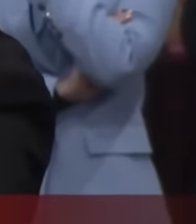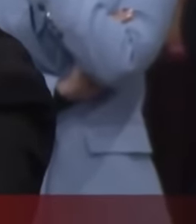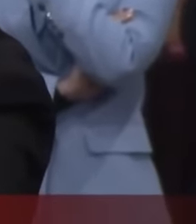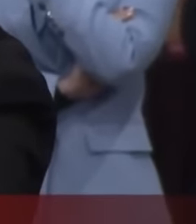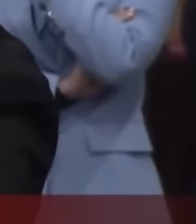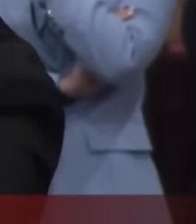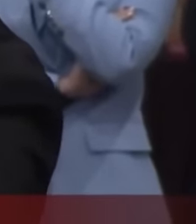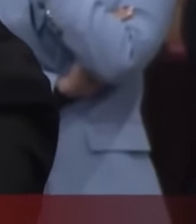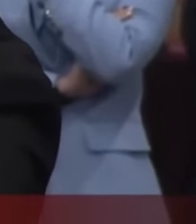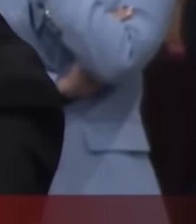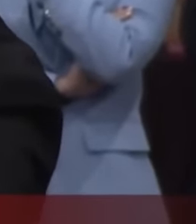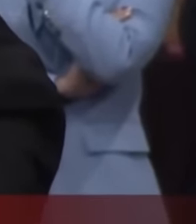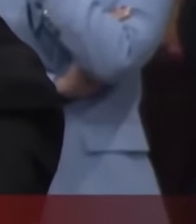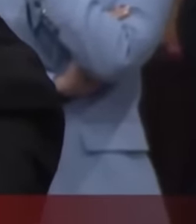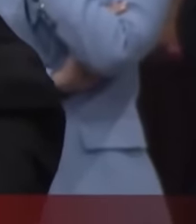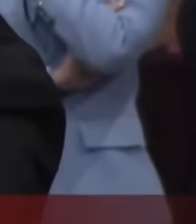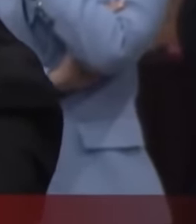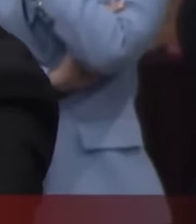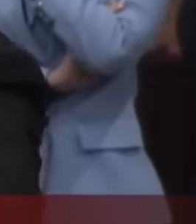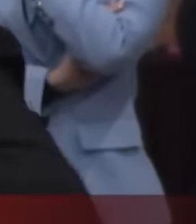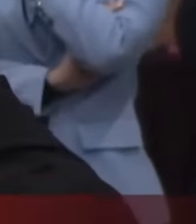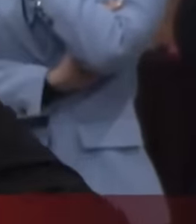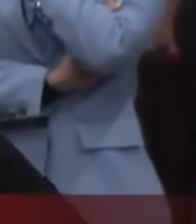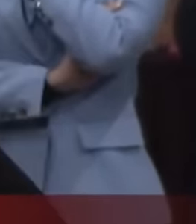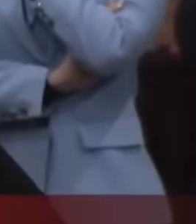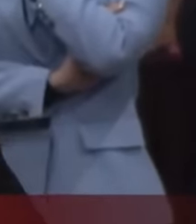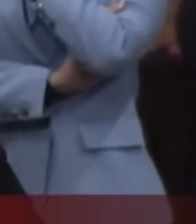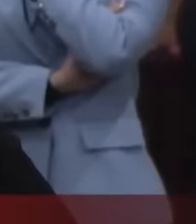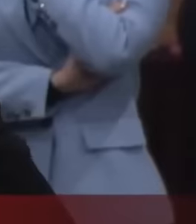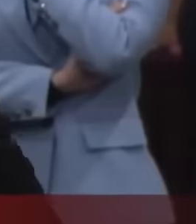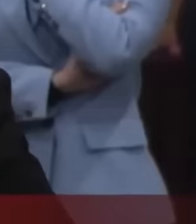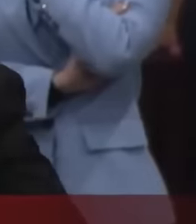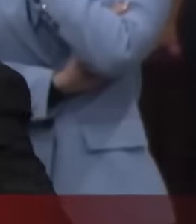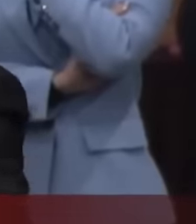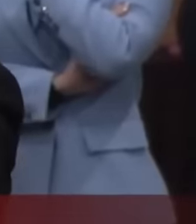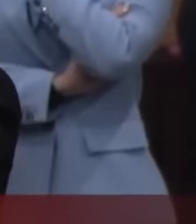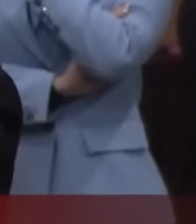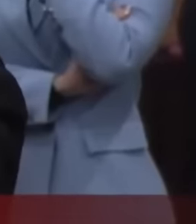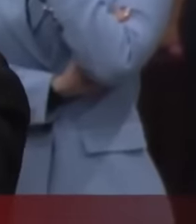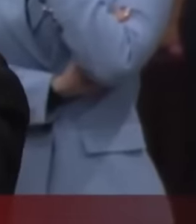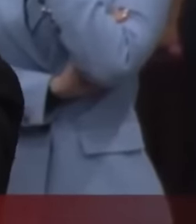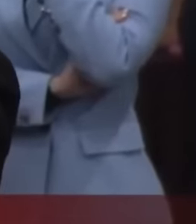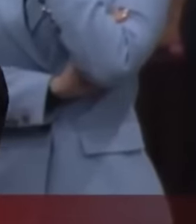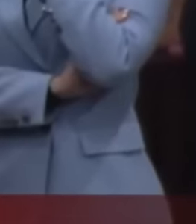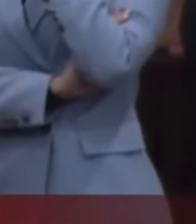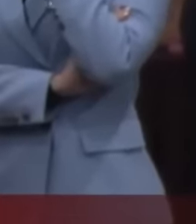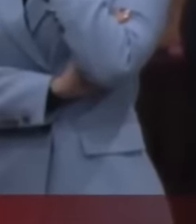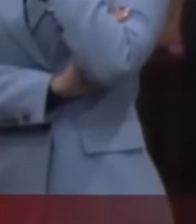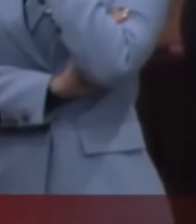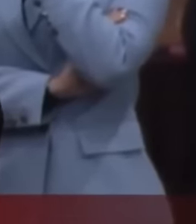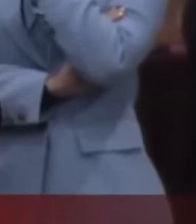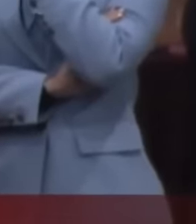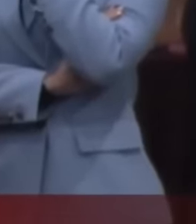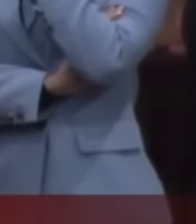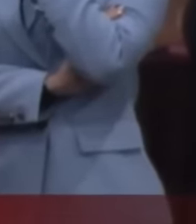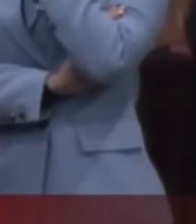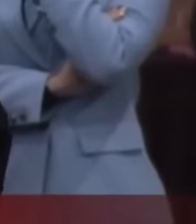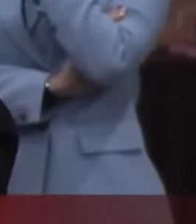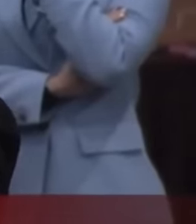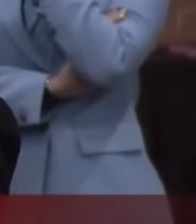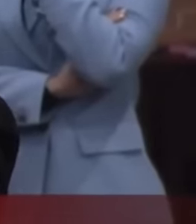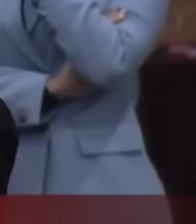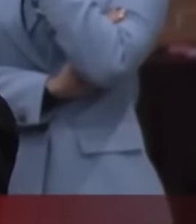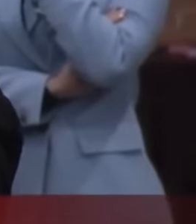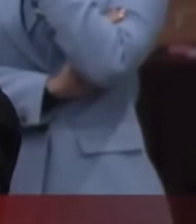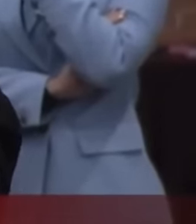En algo sí les voy a dar hoy la razón. Miren, ustedes sí son la resistencia, pero